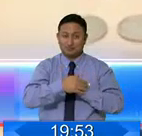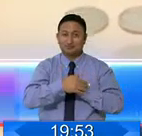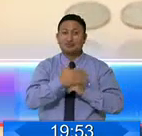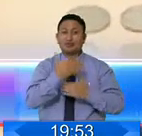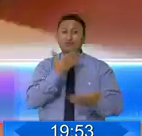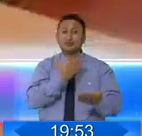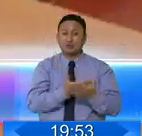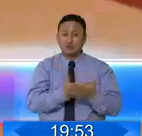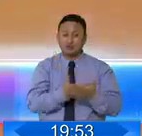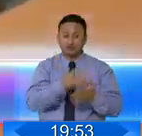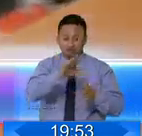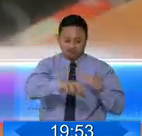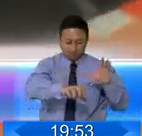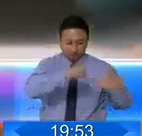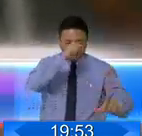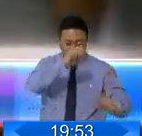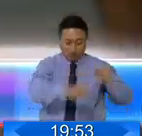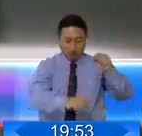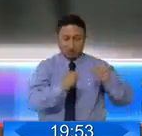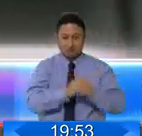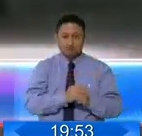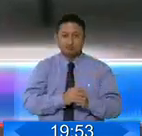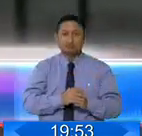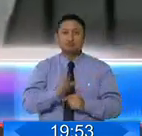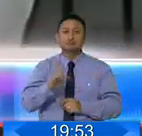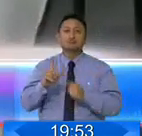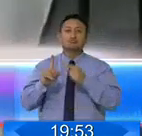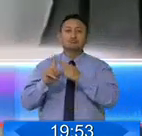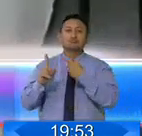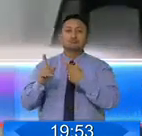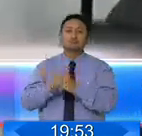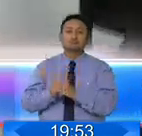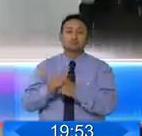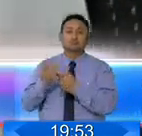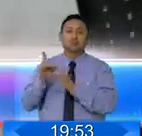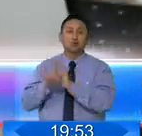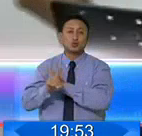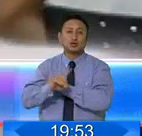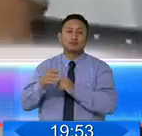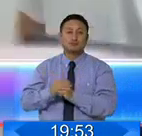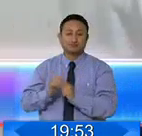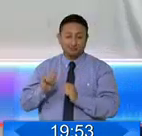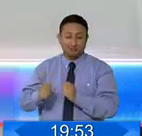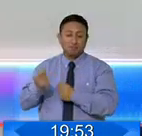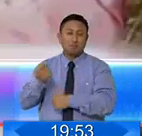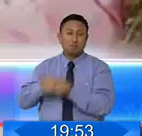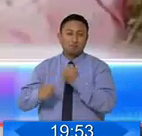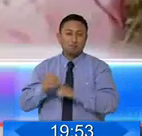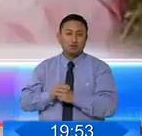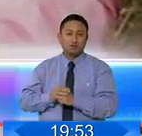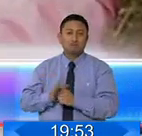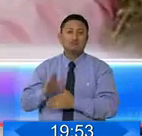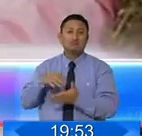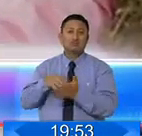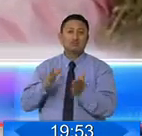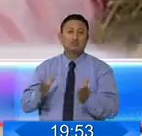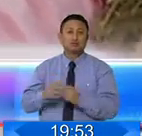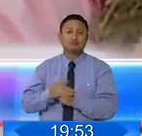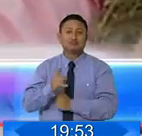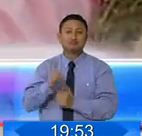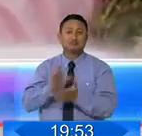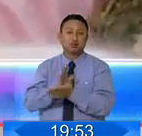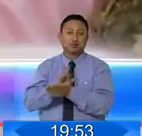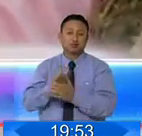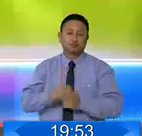las evidencias. El sujeto es acusado de proveer la sustancia ilícita a estudiantes de